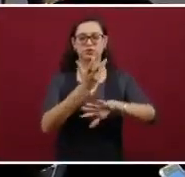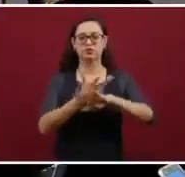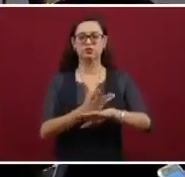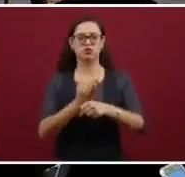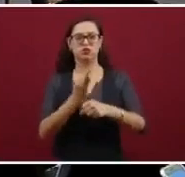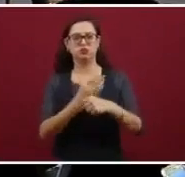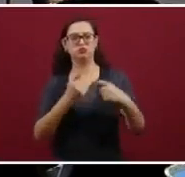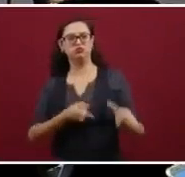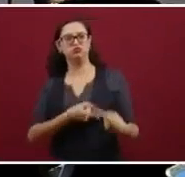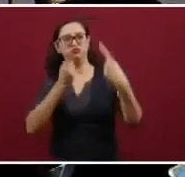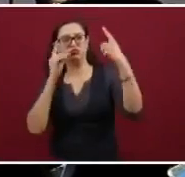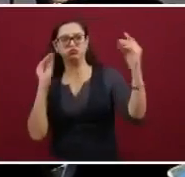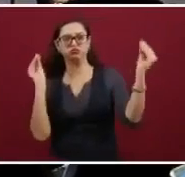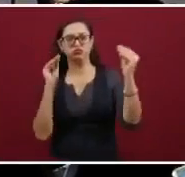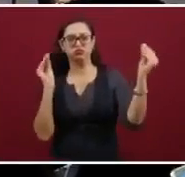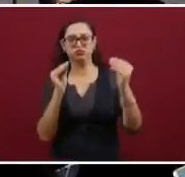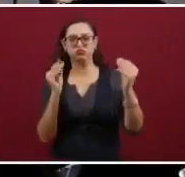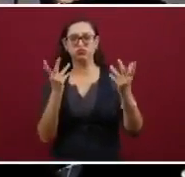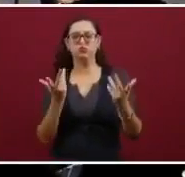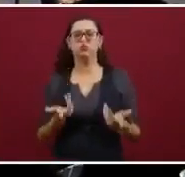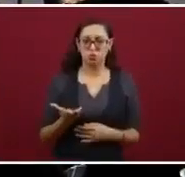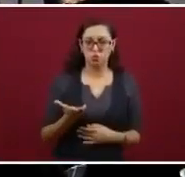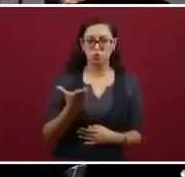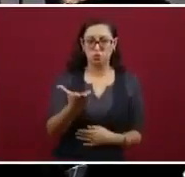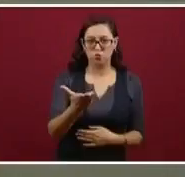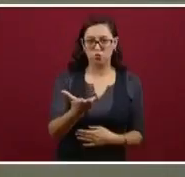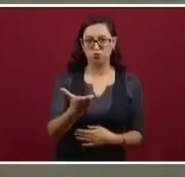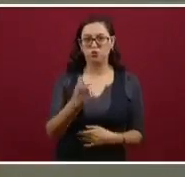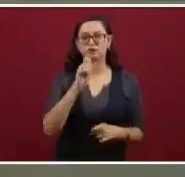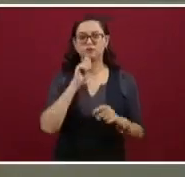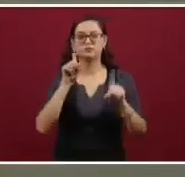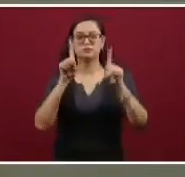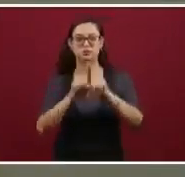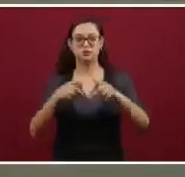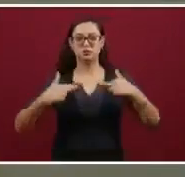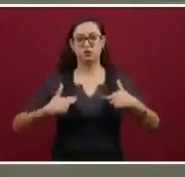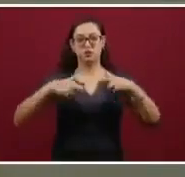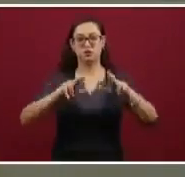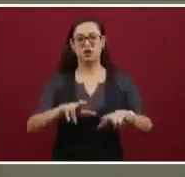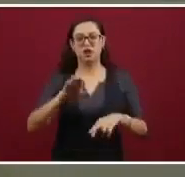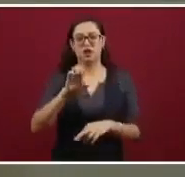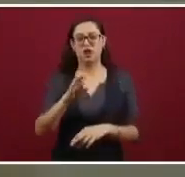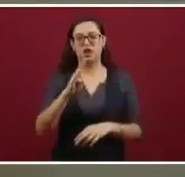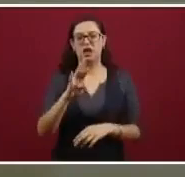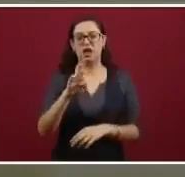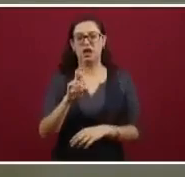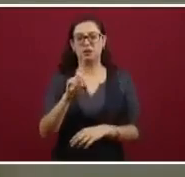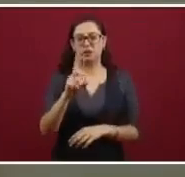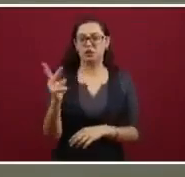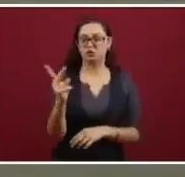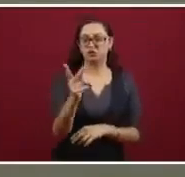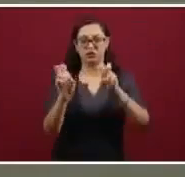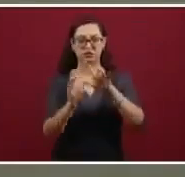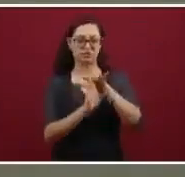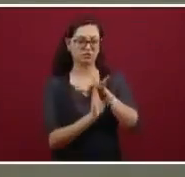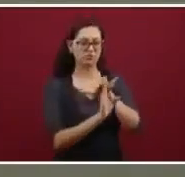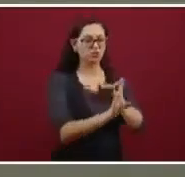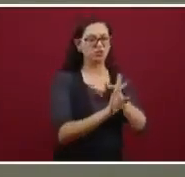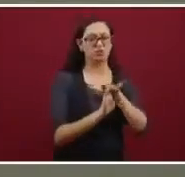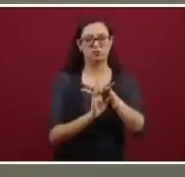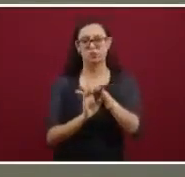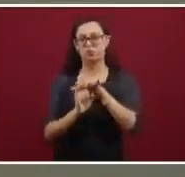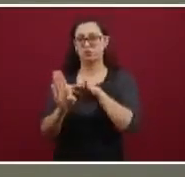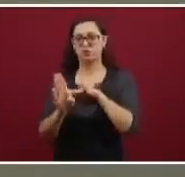conflicto que hay, tanto usted como el canciller Ebrard mencionan el tema migratorio, que no es